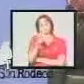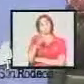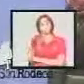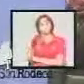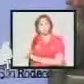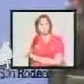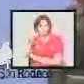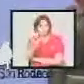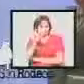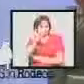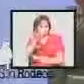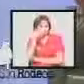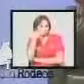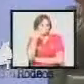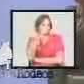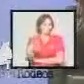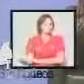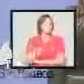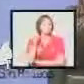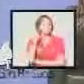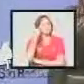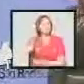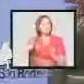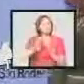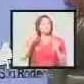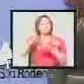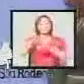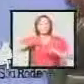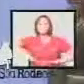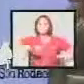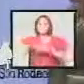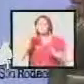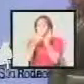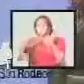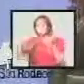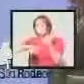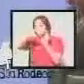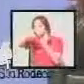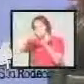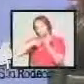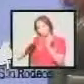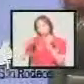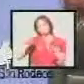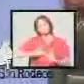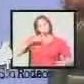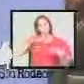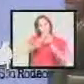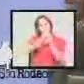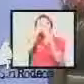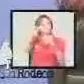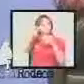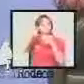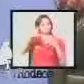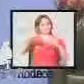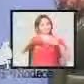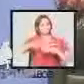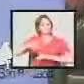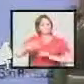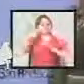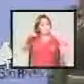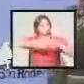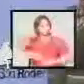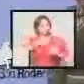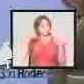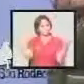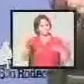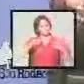905-398-7288 y hacer su pregunta. Recuerde que este espacio lo abrimos para que usted y yo nos informemos y tratemos de tomar decisiones.